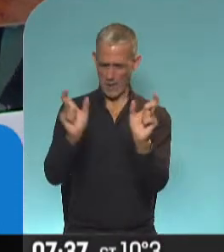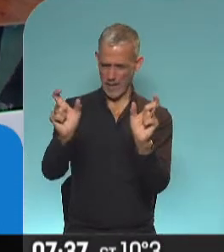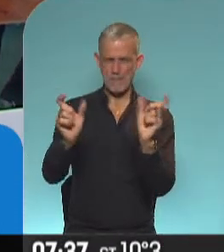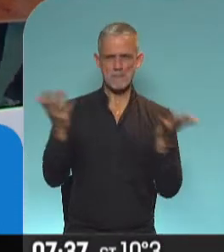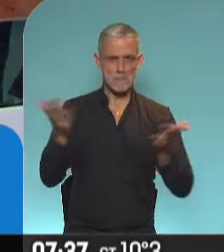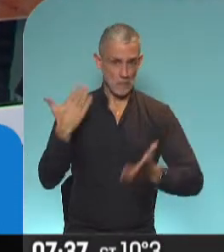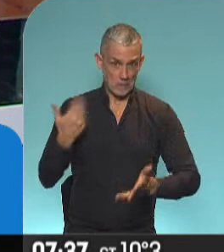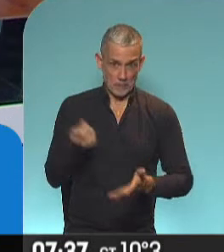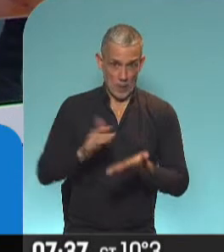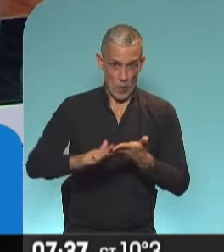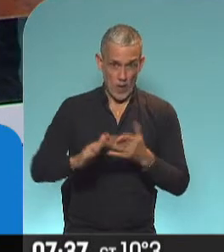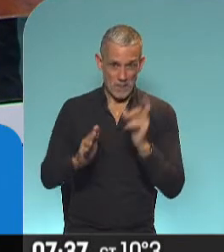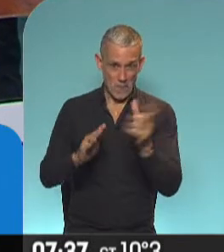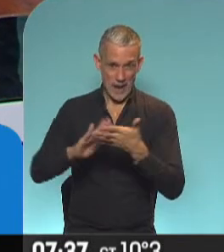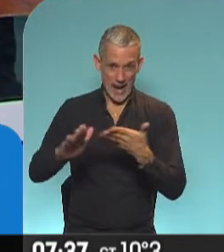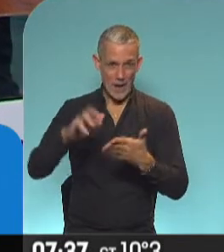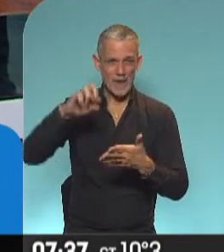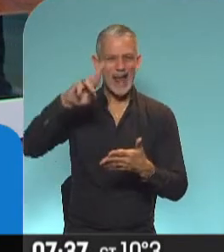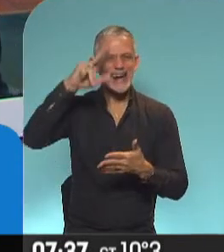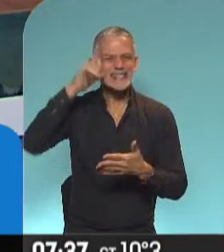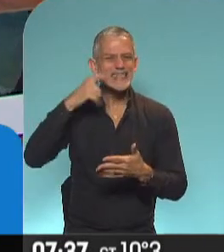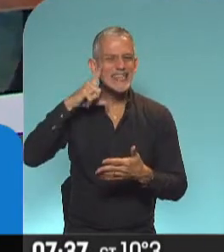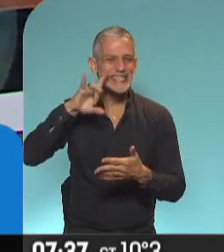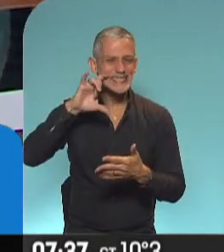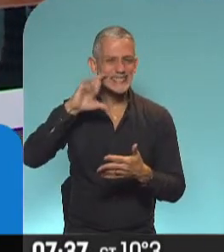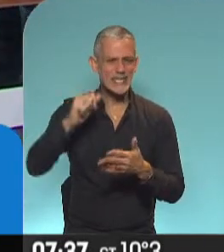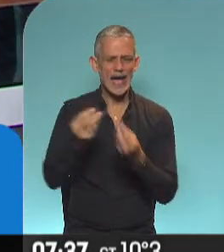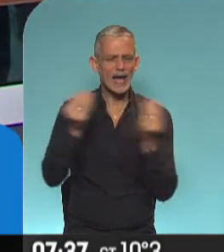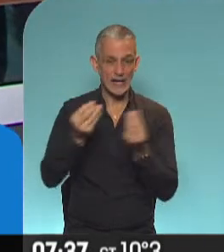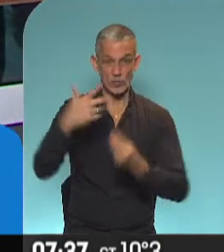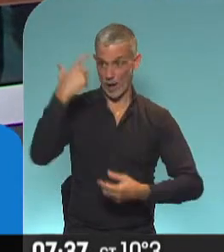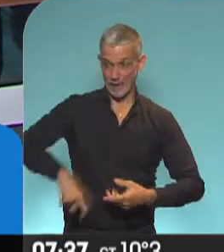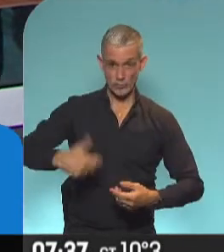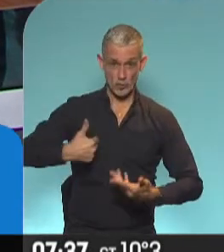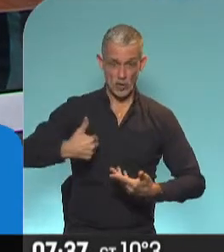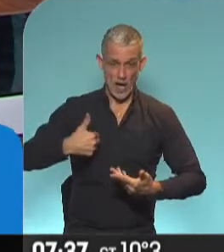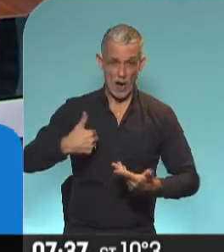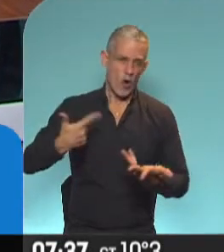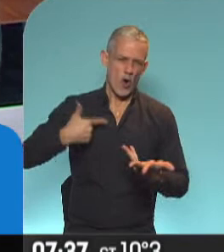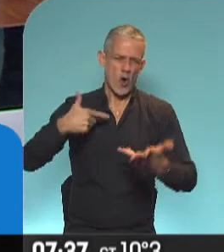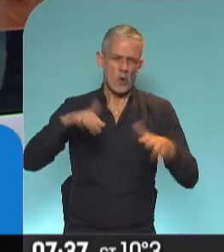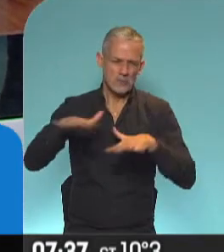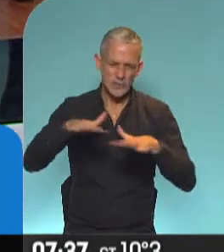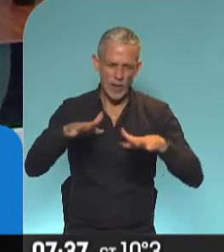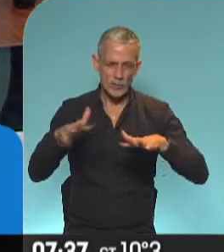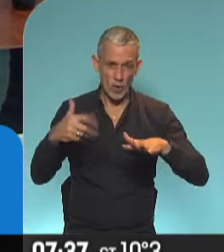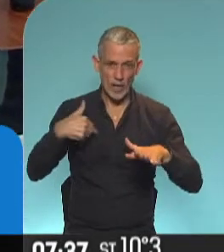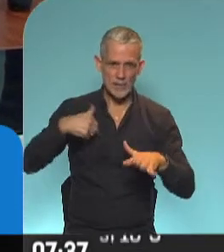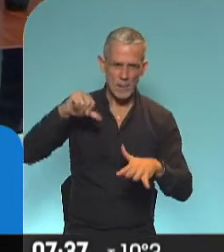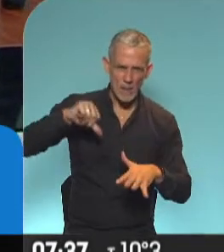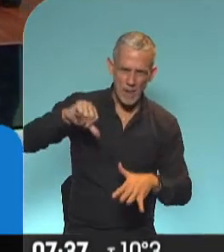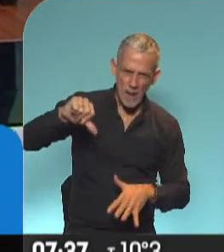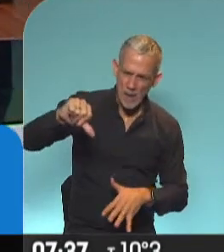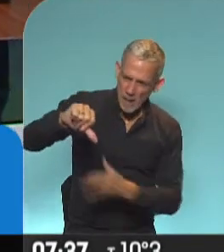tiene muchos años, se usa mucho ahora, estamos hablando justamente de una persona o de una circunstancia en la que